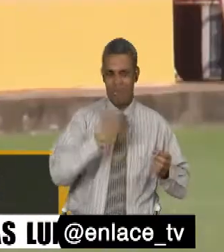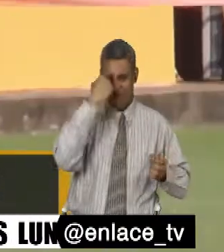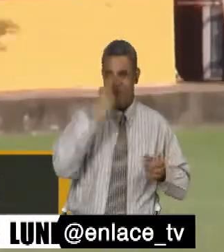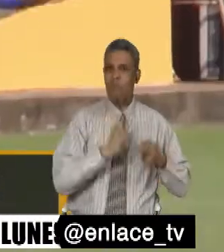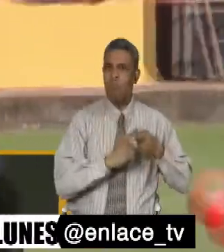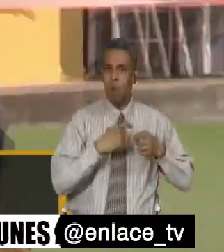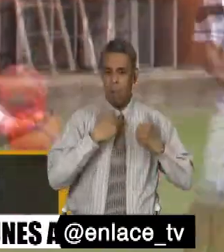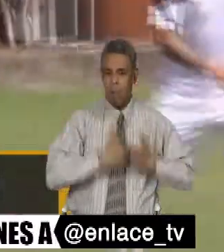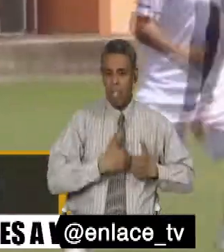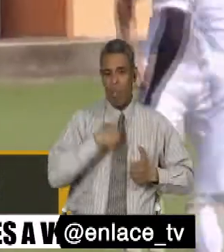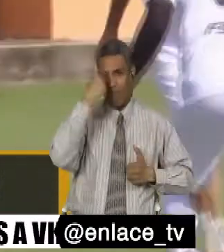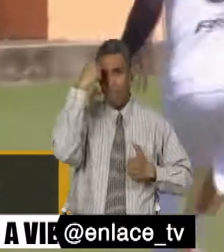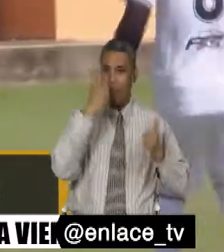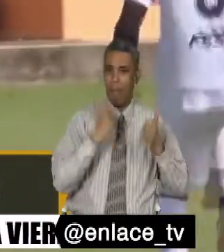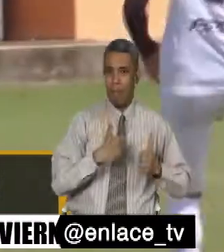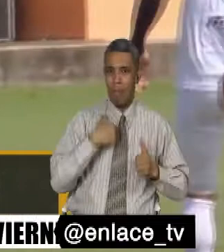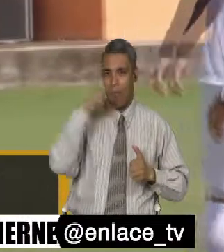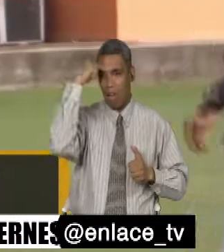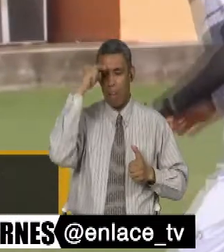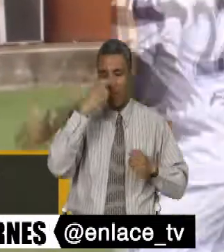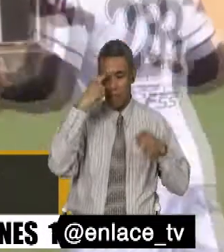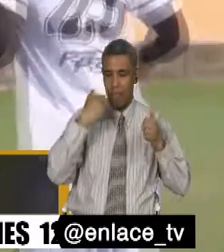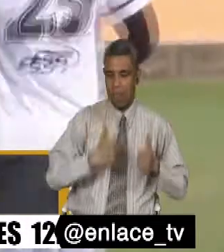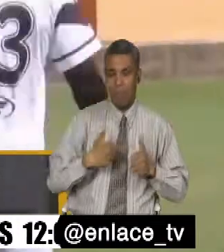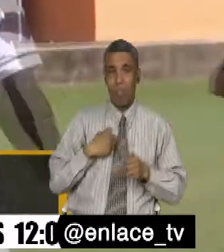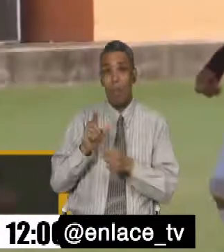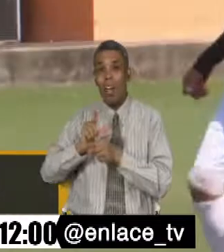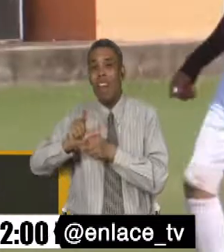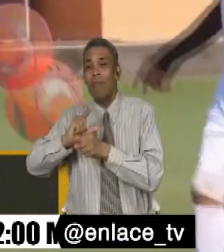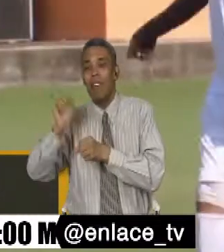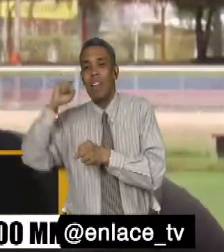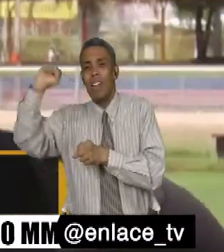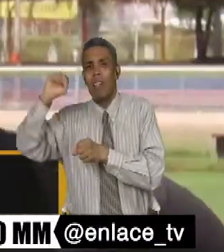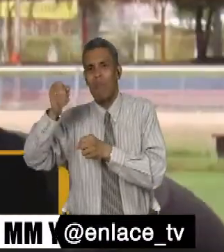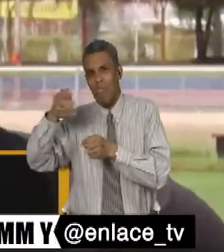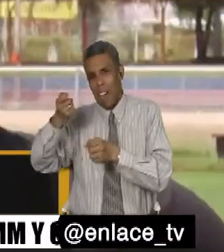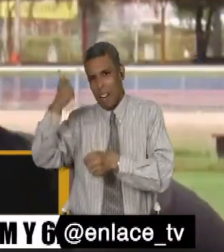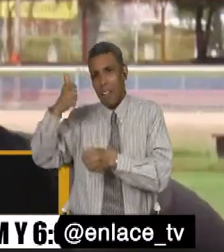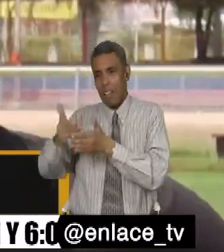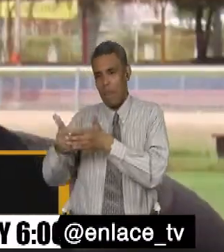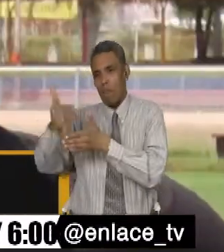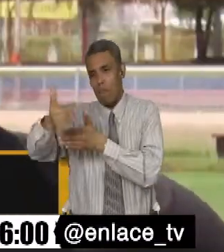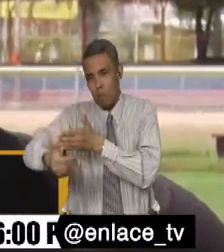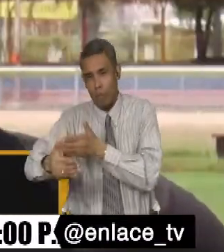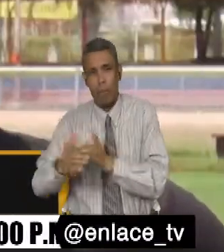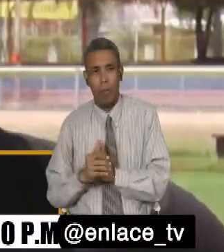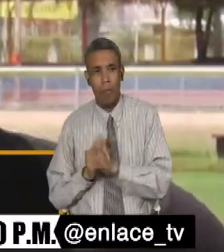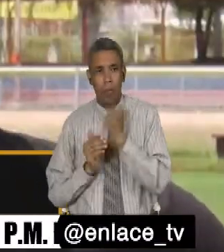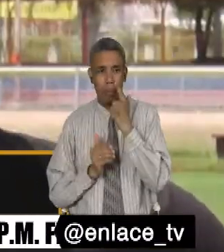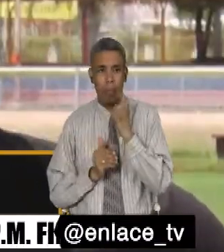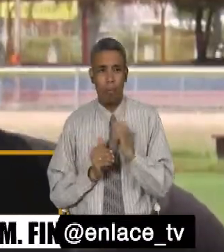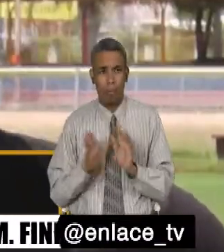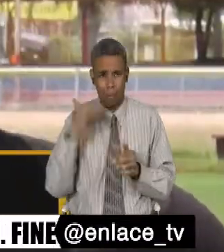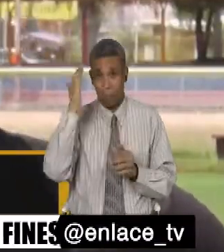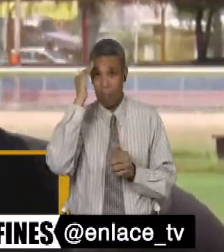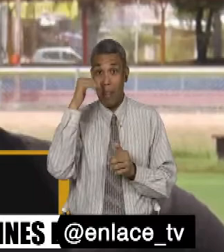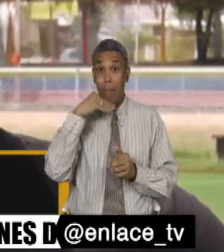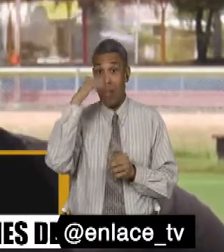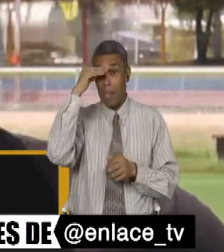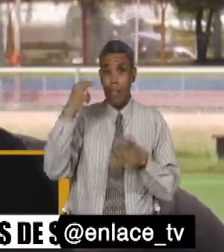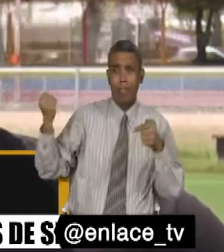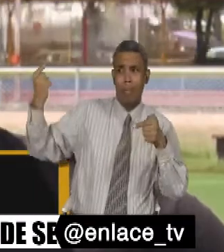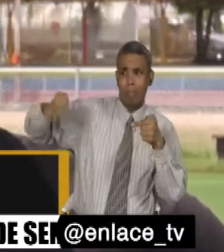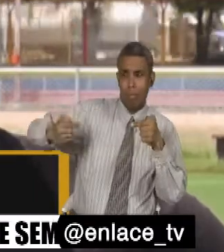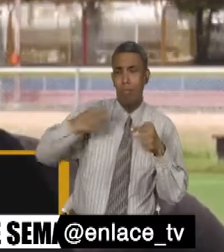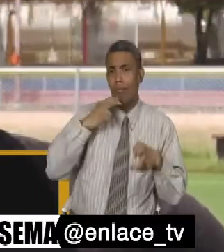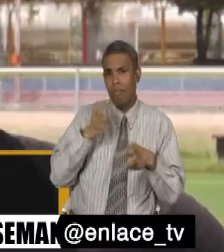sabemos que ganando vamos a estar ahí a la puerta de la clasificación equipo está fuerte está mentalizado y consciente de que de que con medellín es un rival duro pero